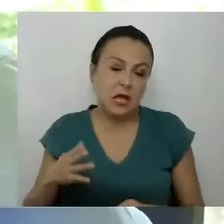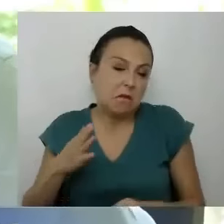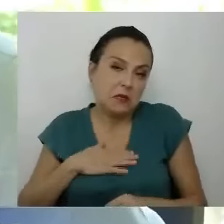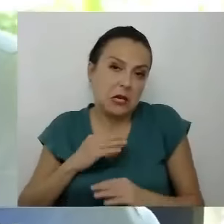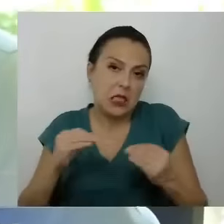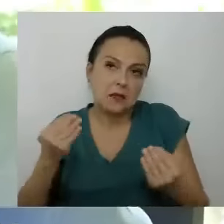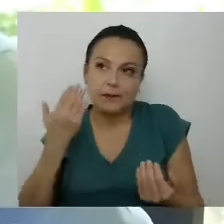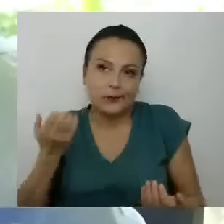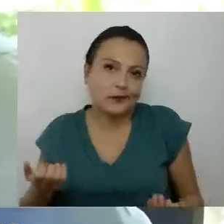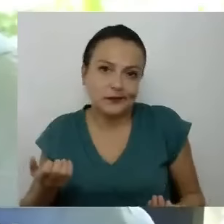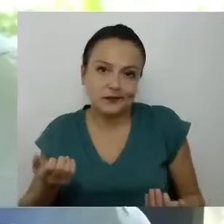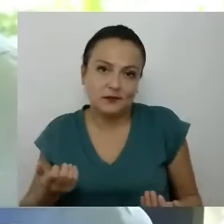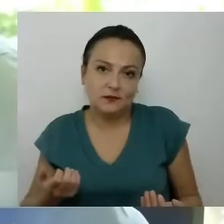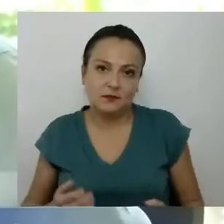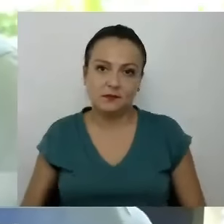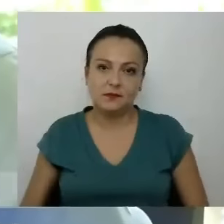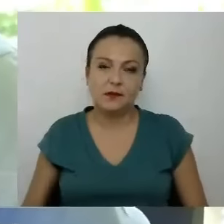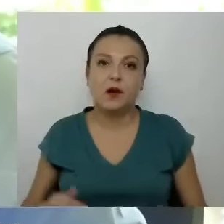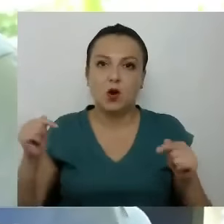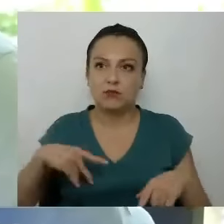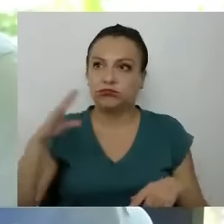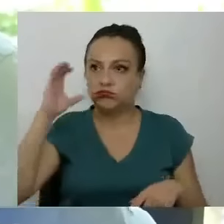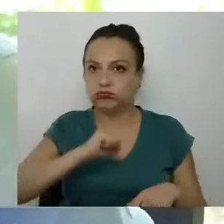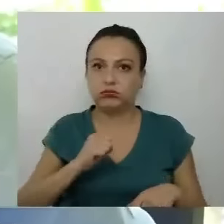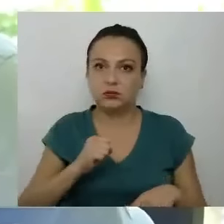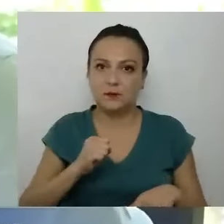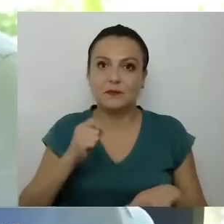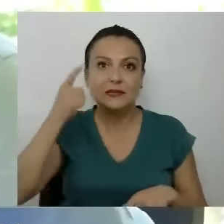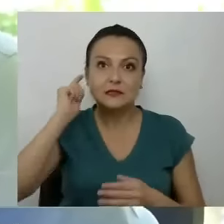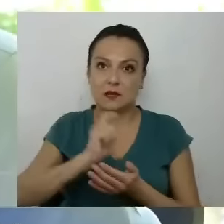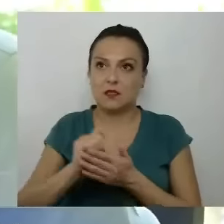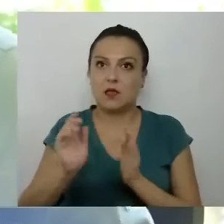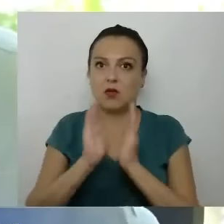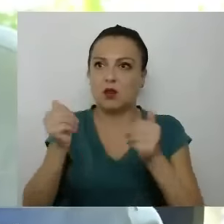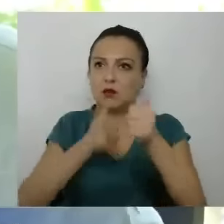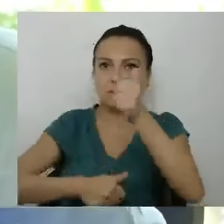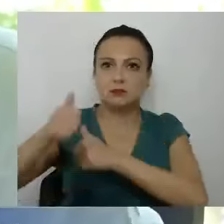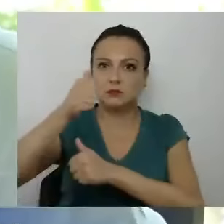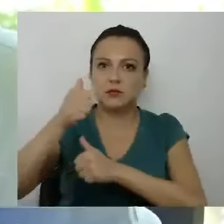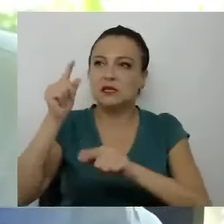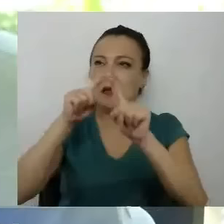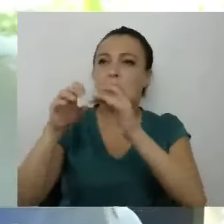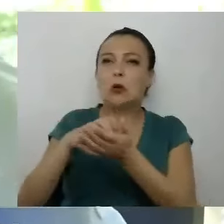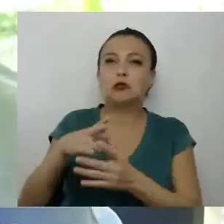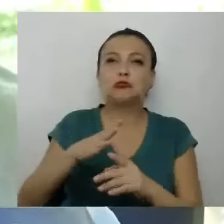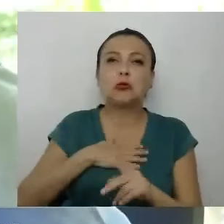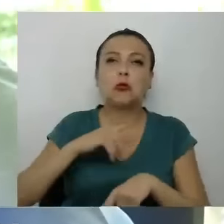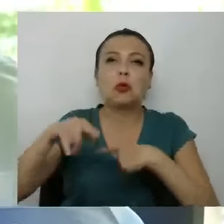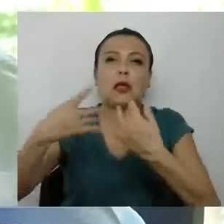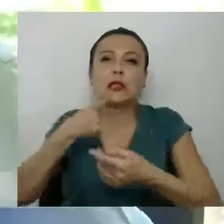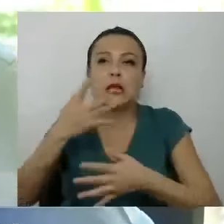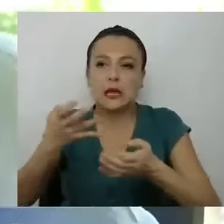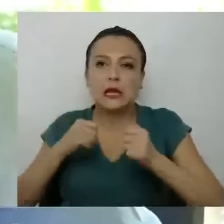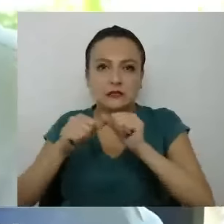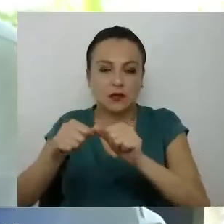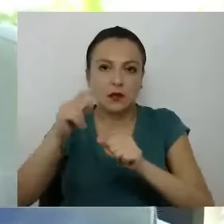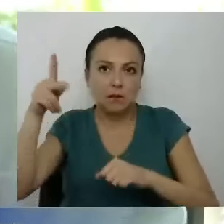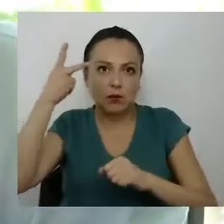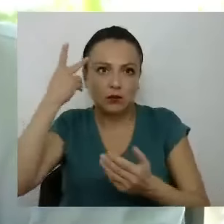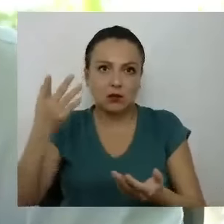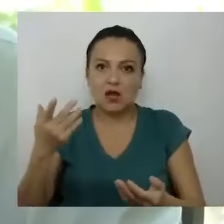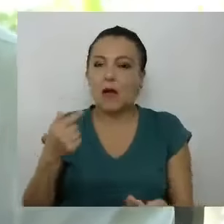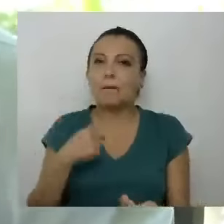porque hoy me di cuenta que el secretario general estaba cuestionando que yo hubiera dicho que quería seguir en política. A